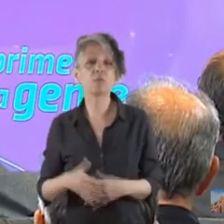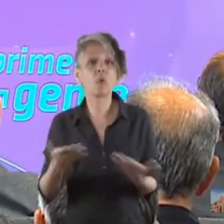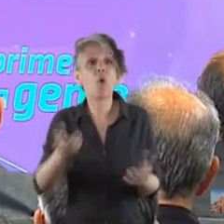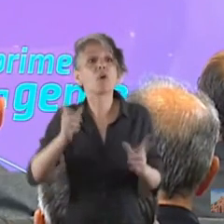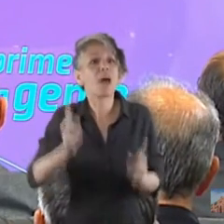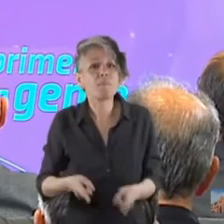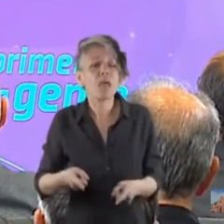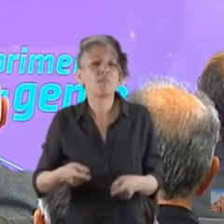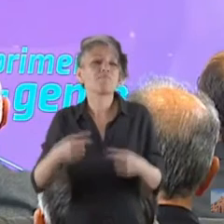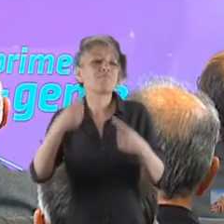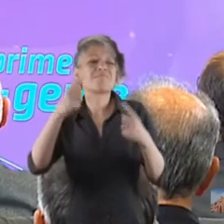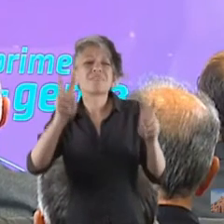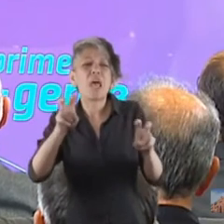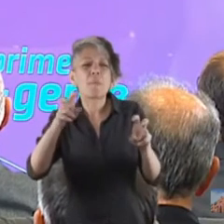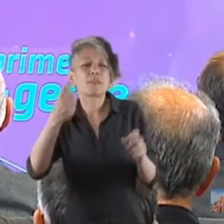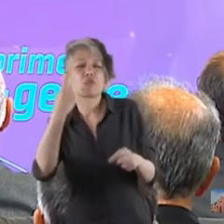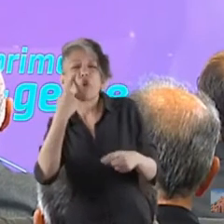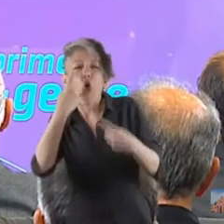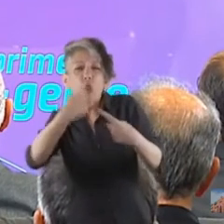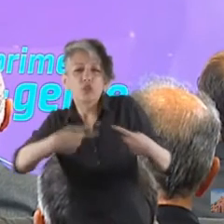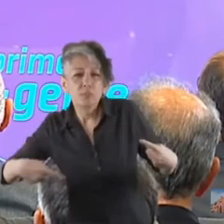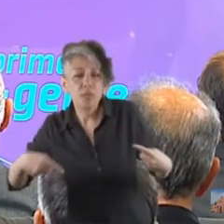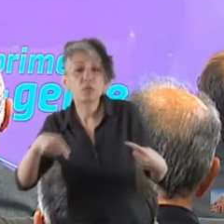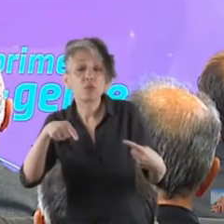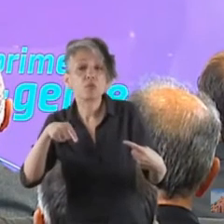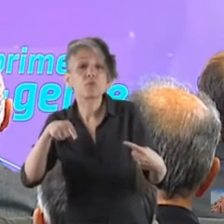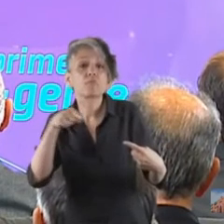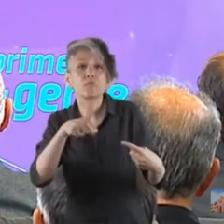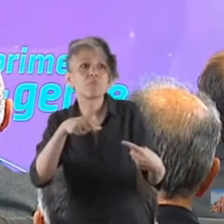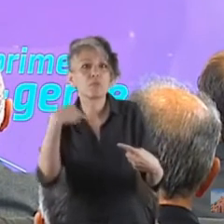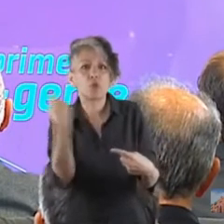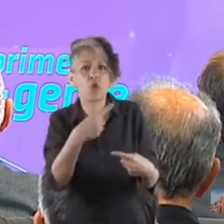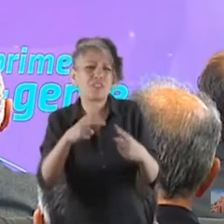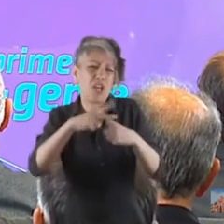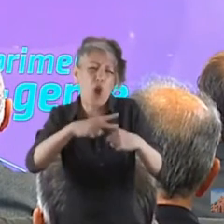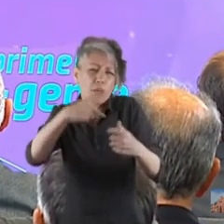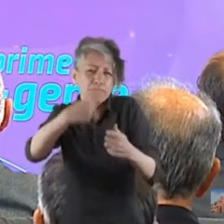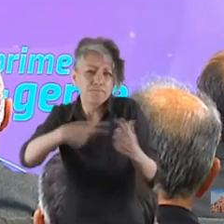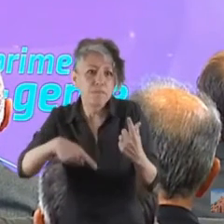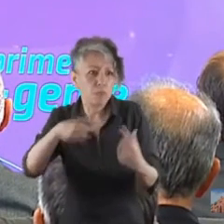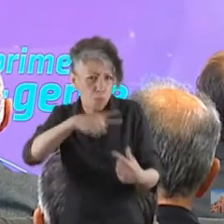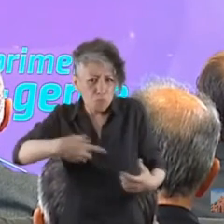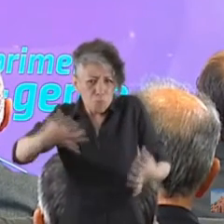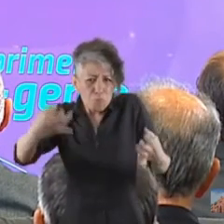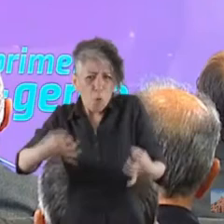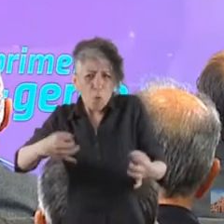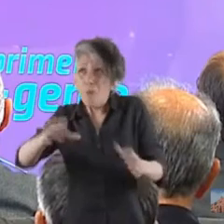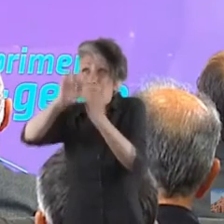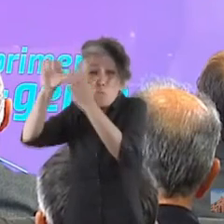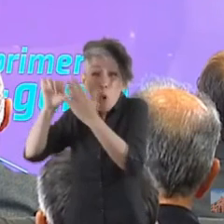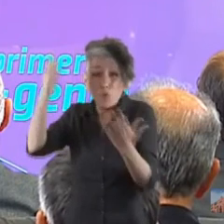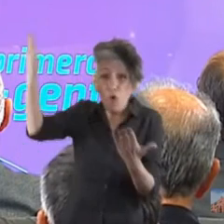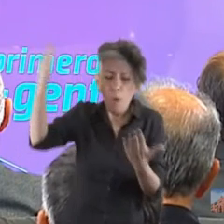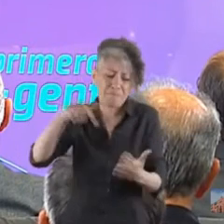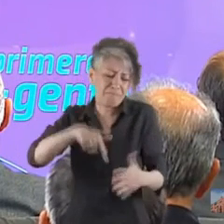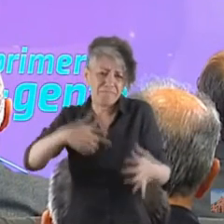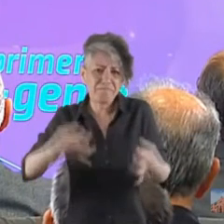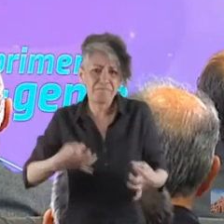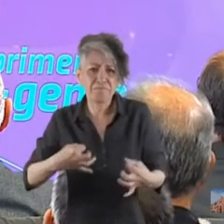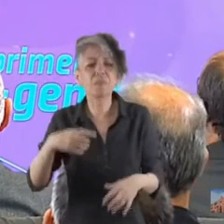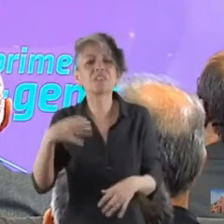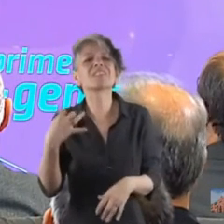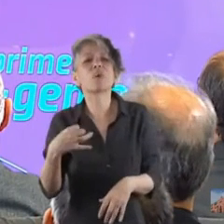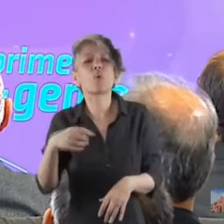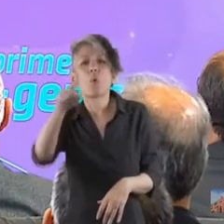conocimiento donde somos uno de los principales proveedores de talento a nivel global ustedes se preguntarán por qué